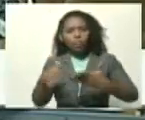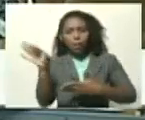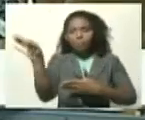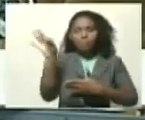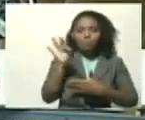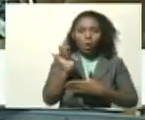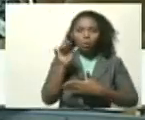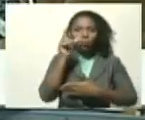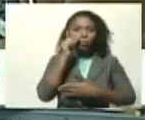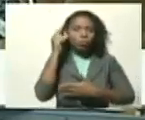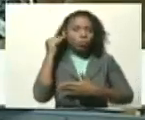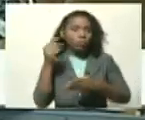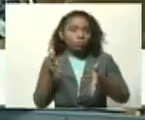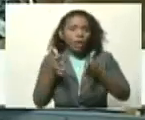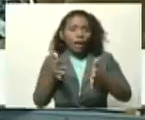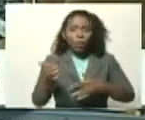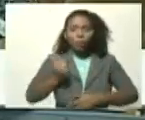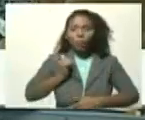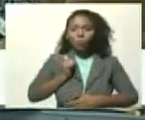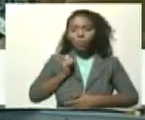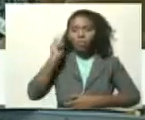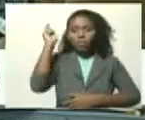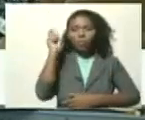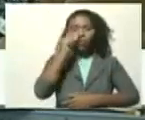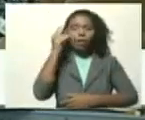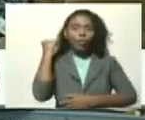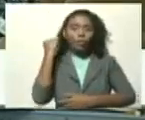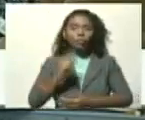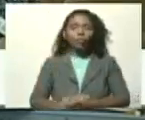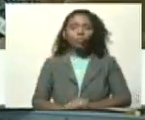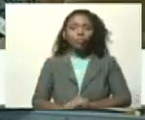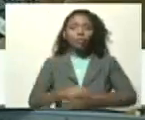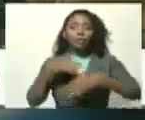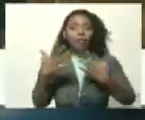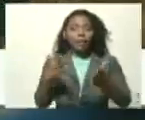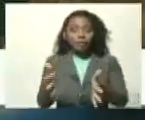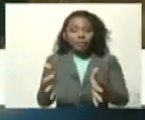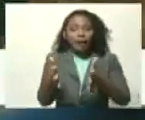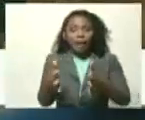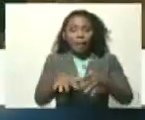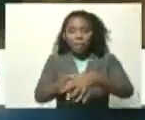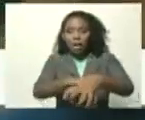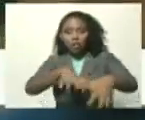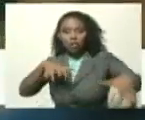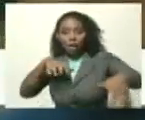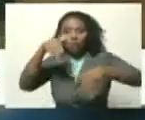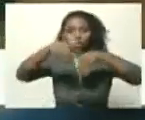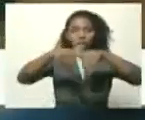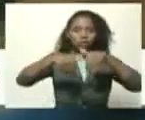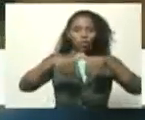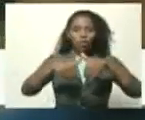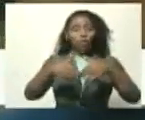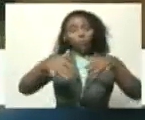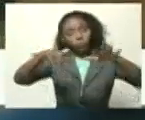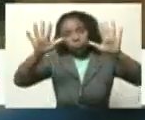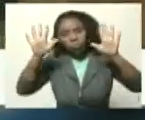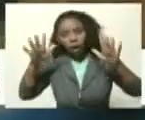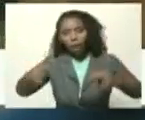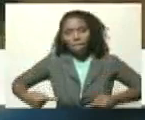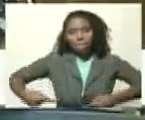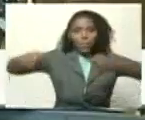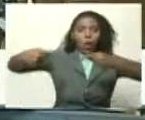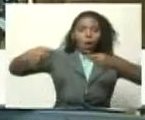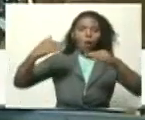o elegida el diputado o diputada que obtenga la mayoría de los votos. En caso de empate,